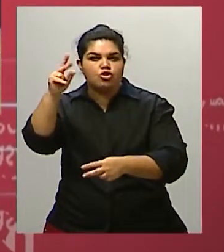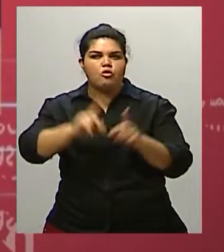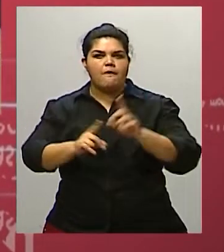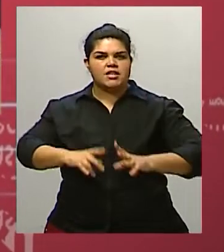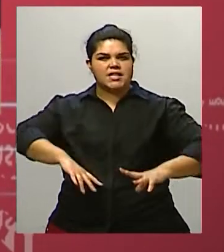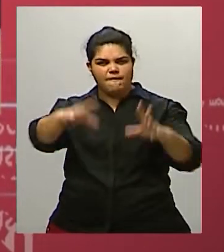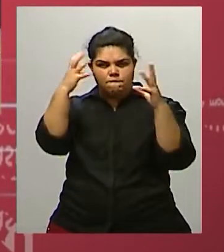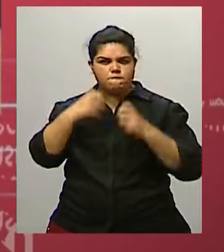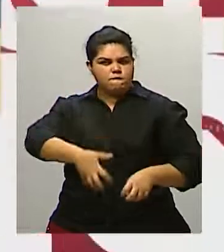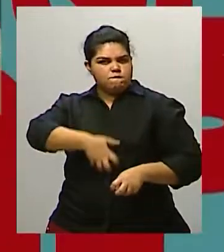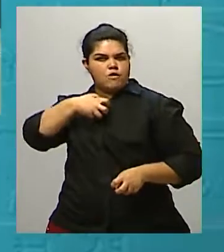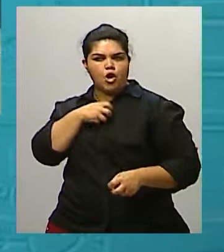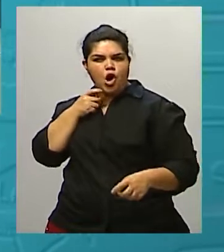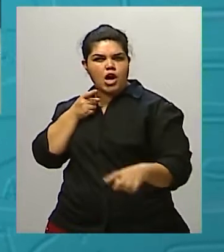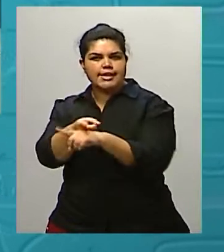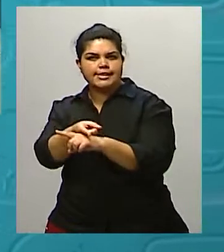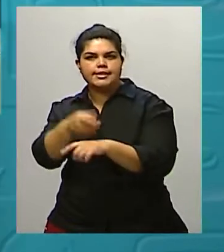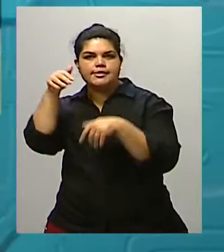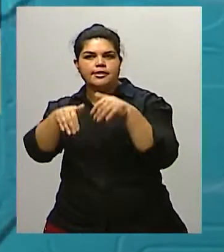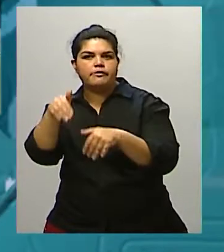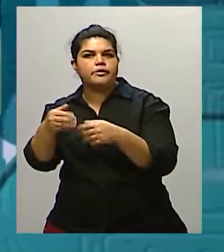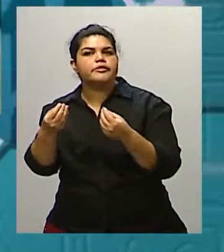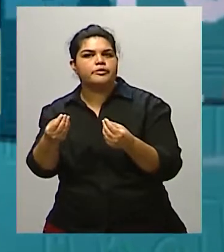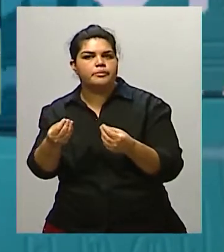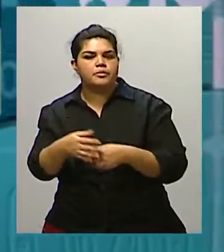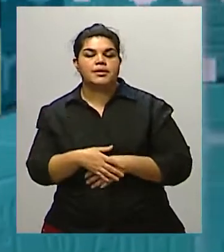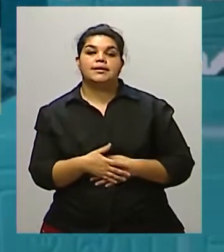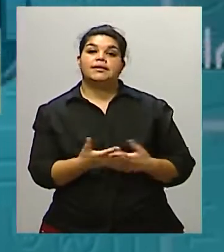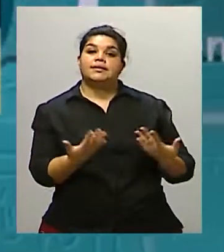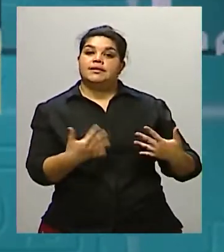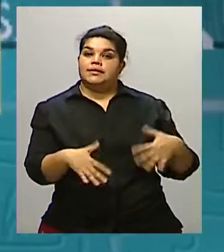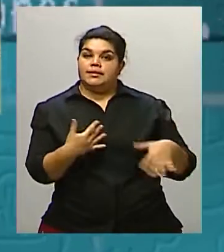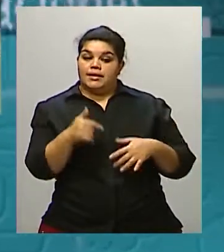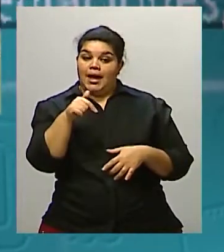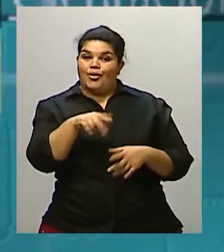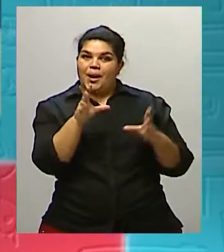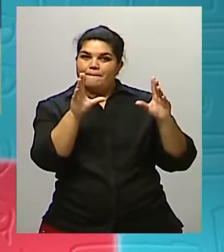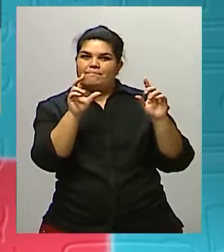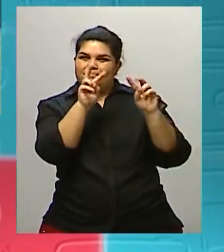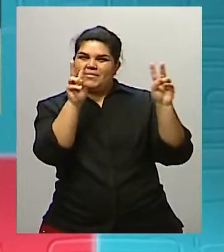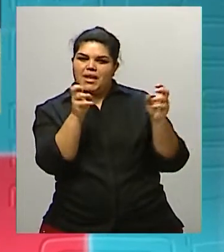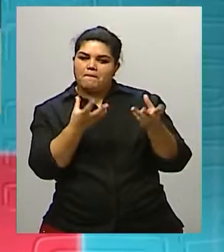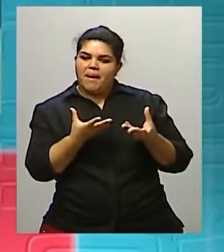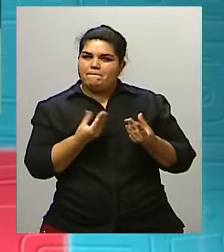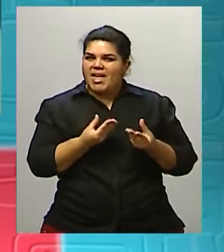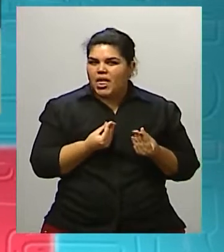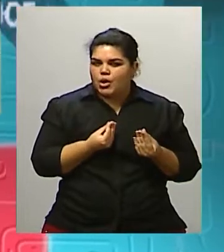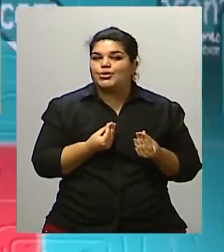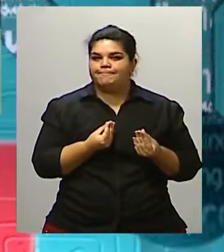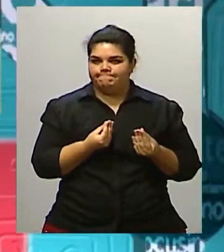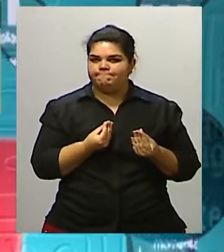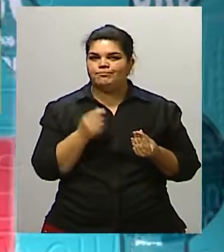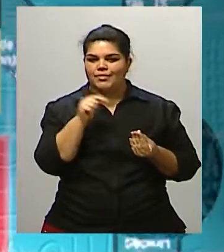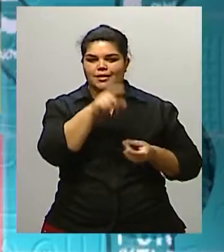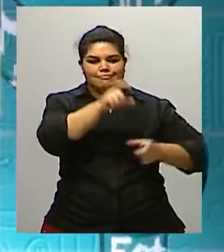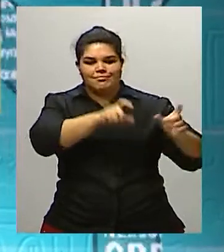es un motor fuertísimo. El miedo es un motor fuertísimo en las sociedades, y el miedo es